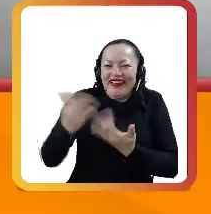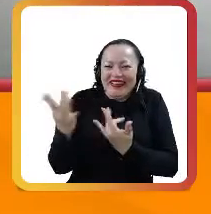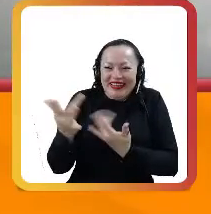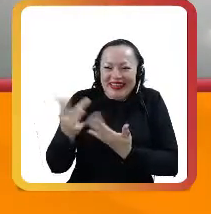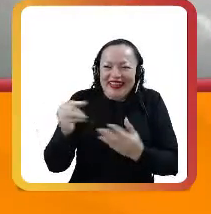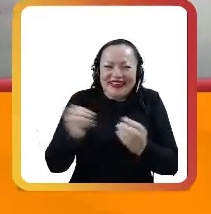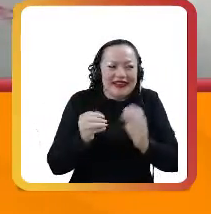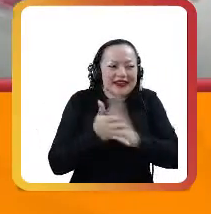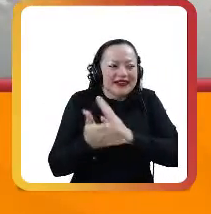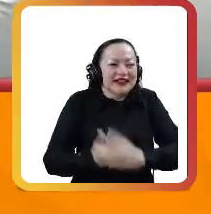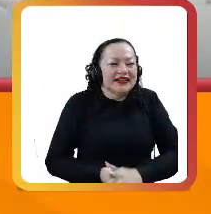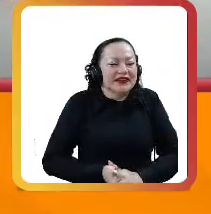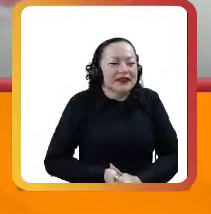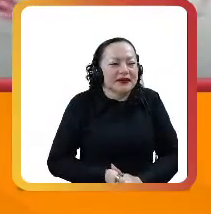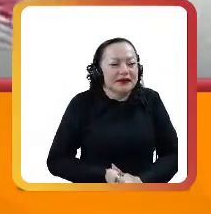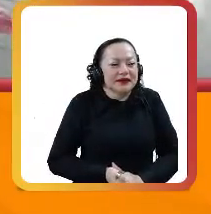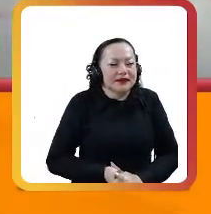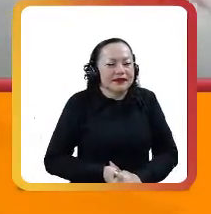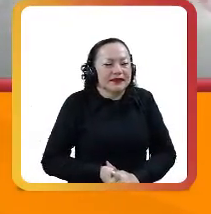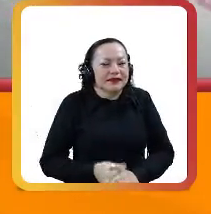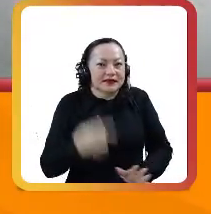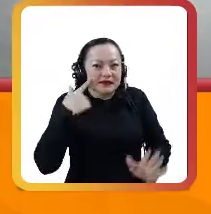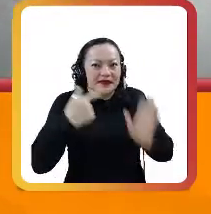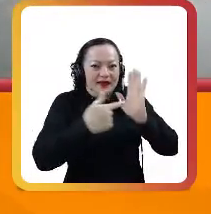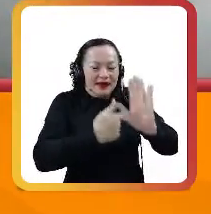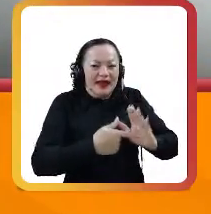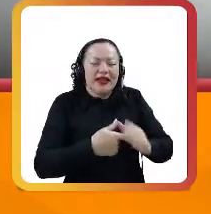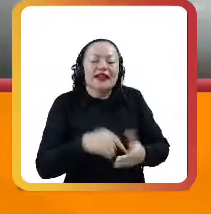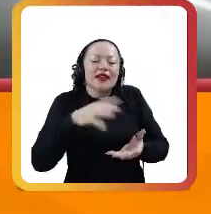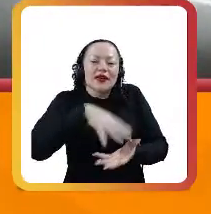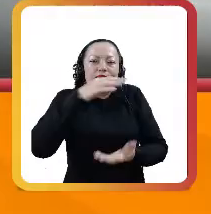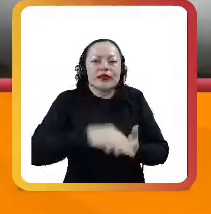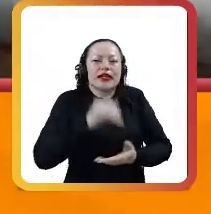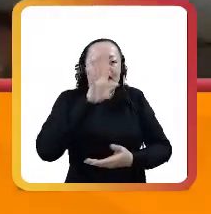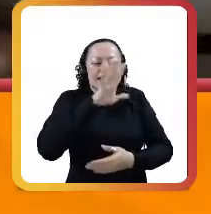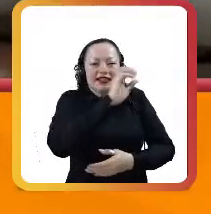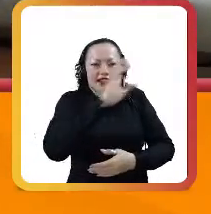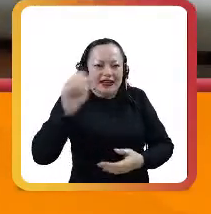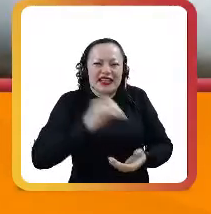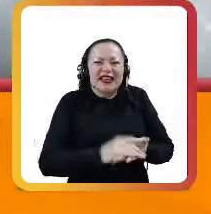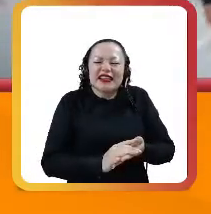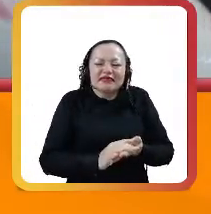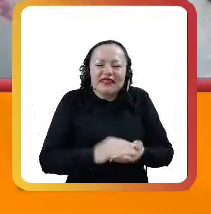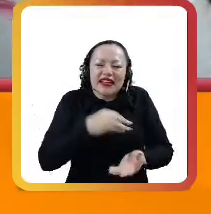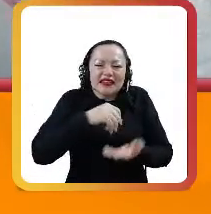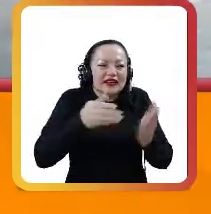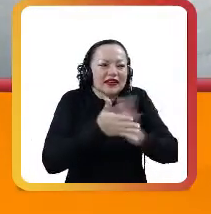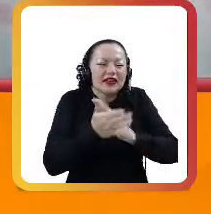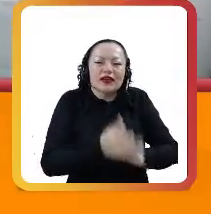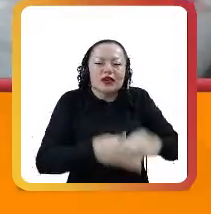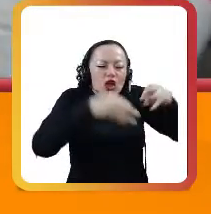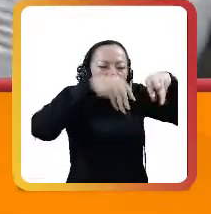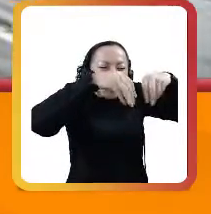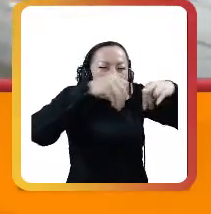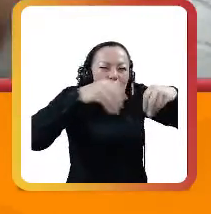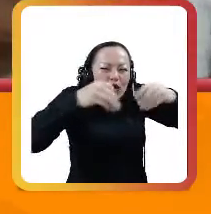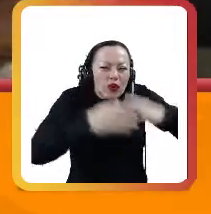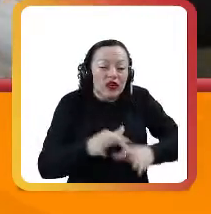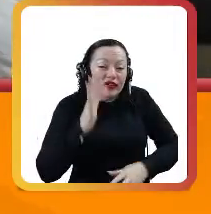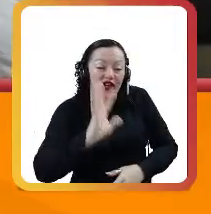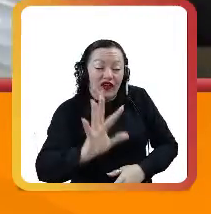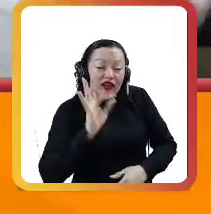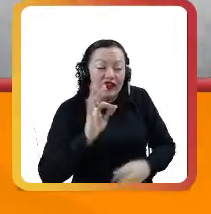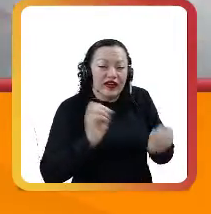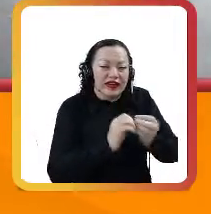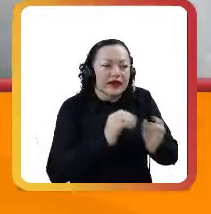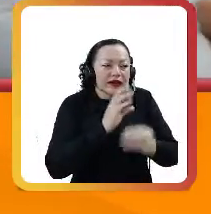En el día de hoy tenemos pan de yuca. Para eso necesitamos 500 gramos de expandex, que es un tipo de almidón de yuca demasiado fino. Sin